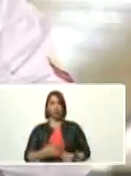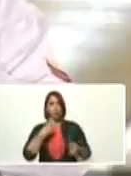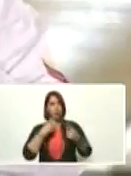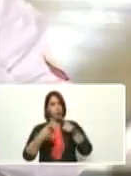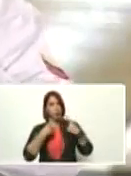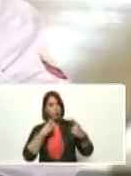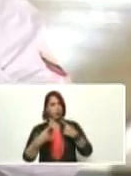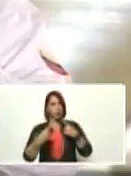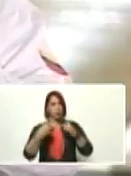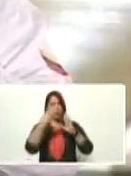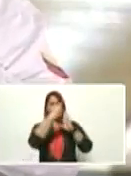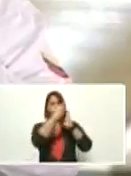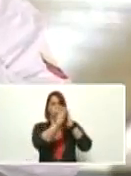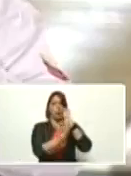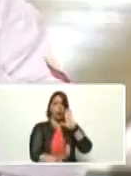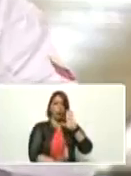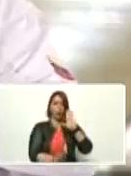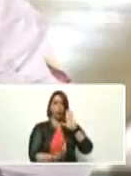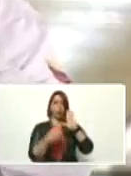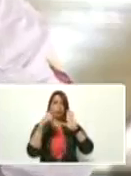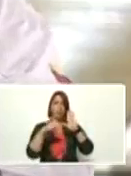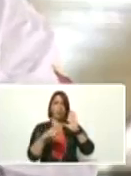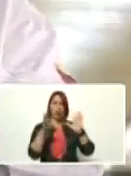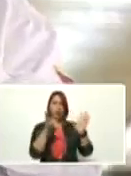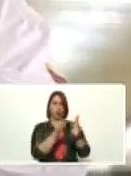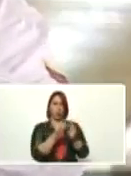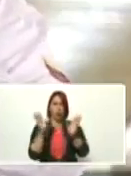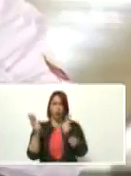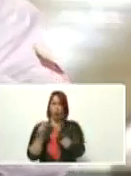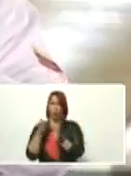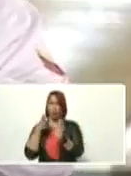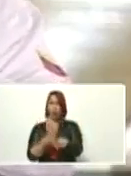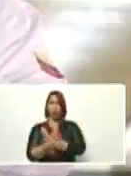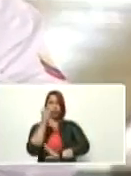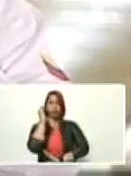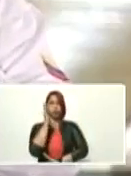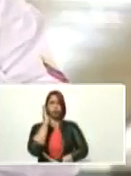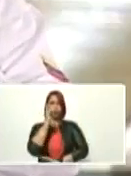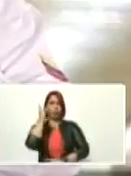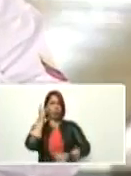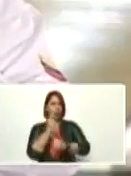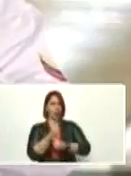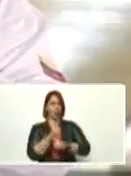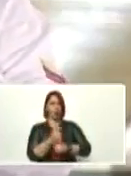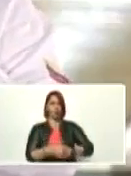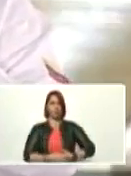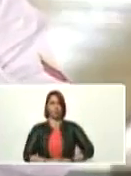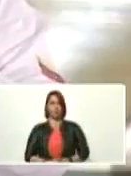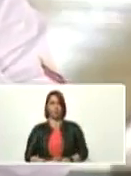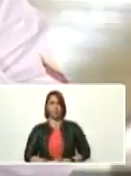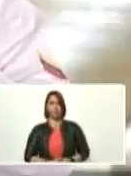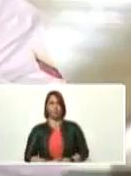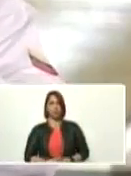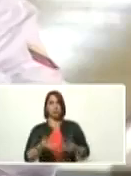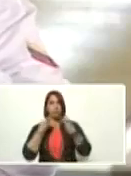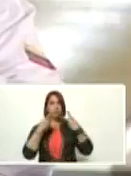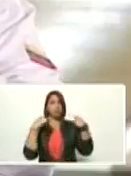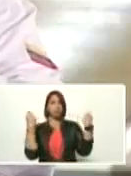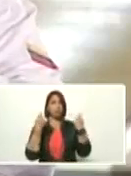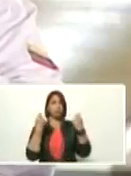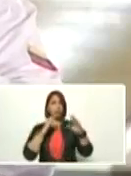de los documentos, de las conclusiones de este Congreso, tiene que ir a los medios de